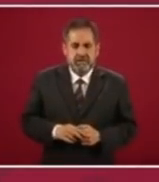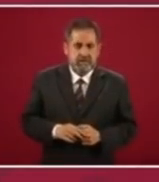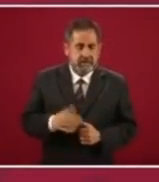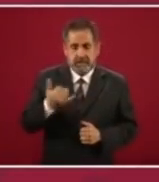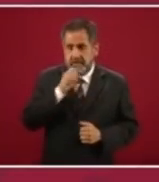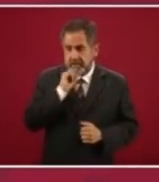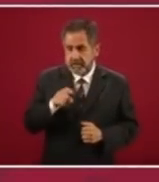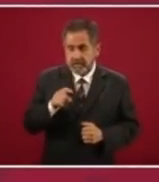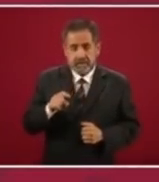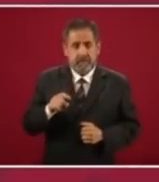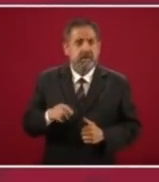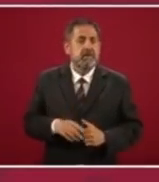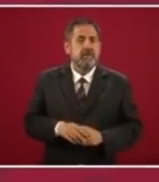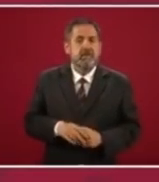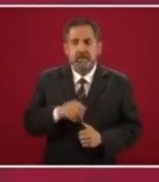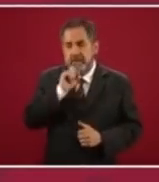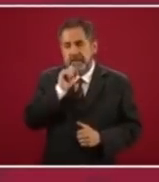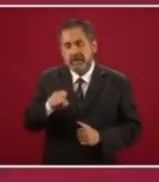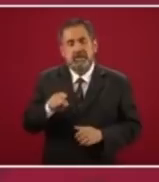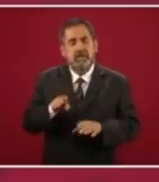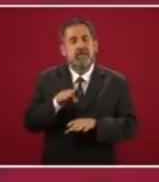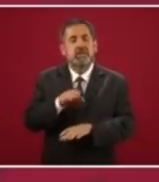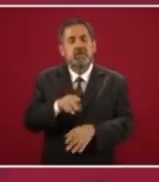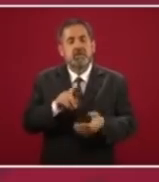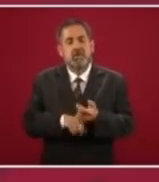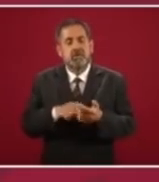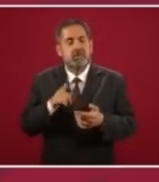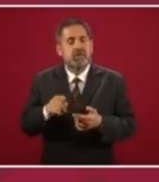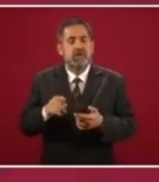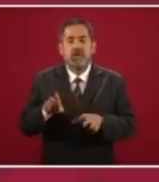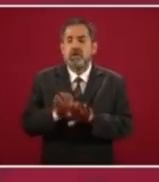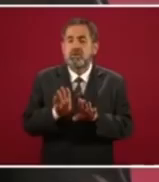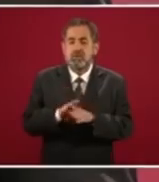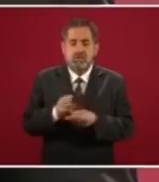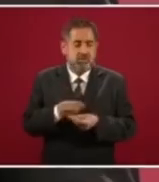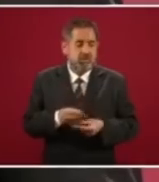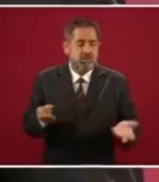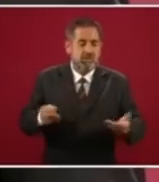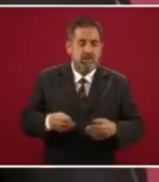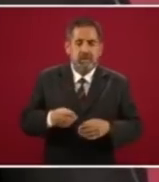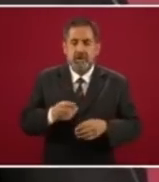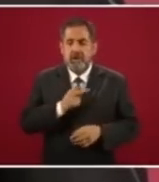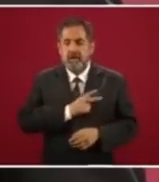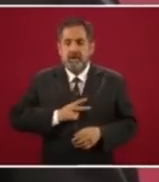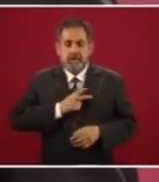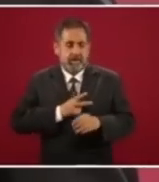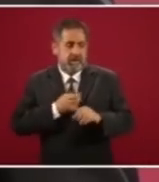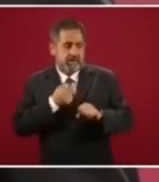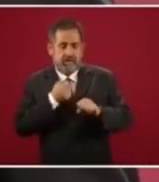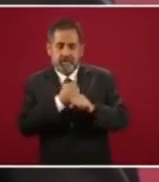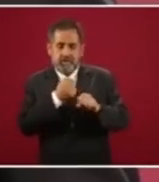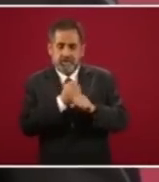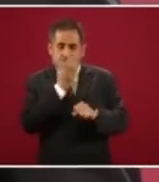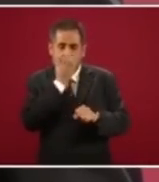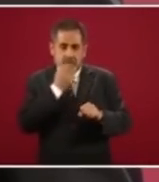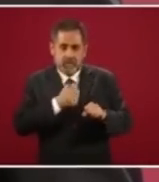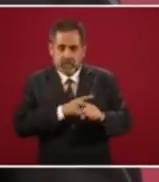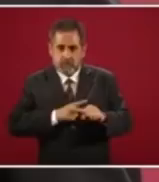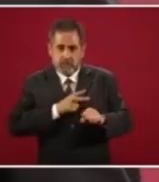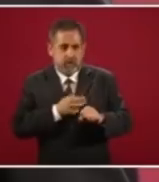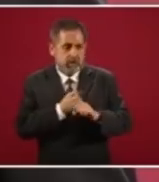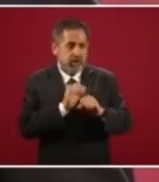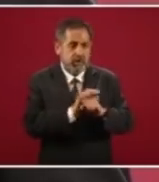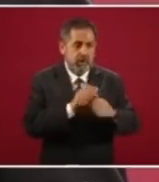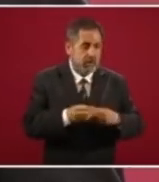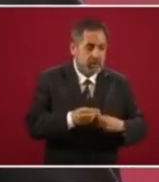Y también sobre lo de la distribución del fertilizante en Guerrero, que teníamos